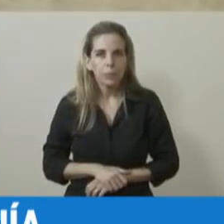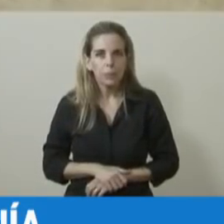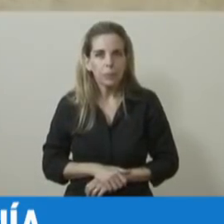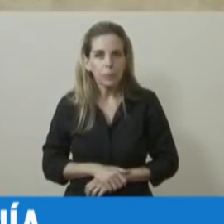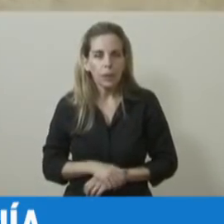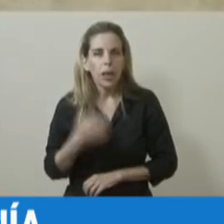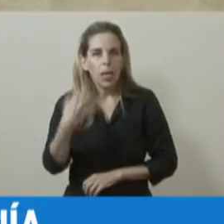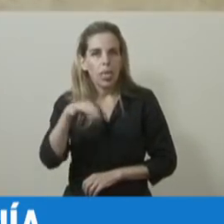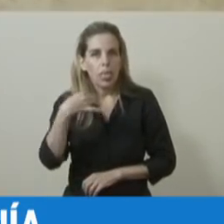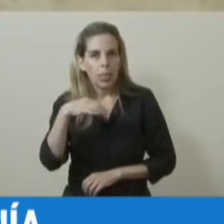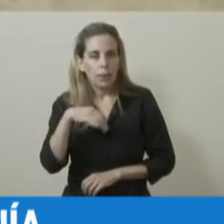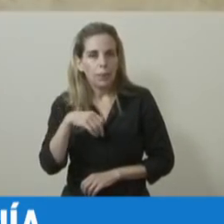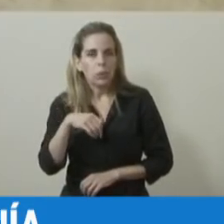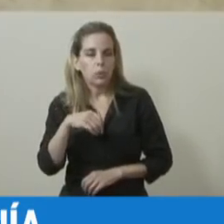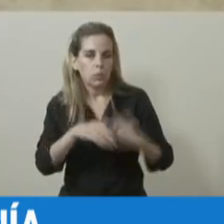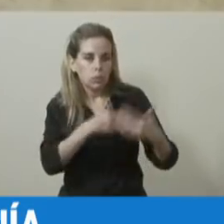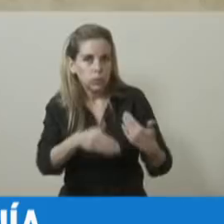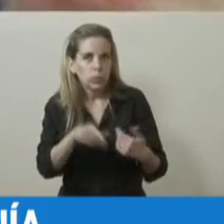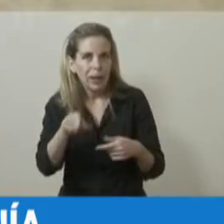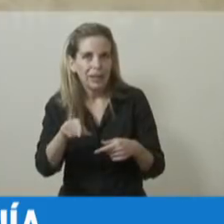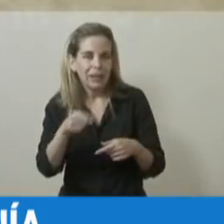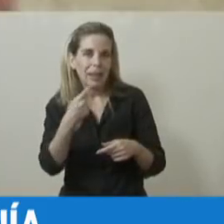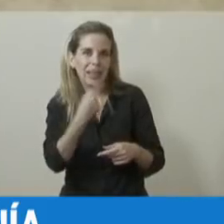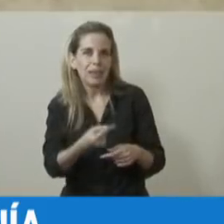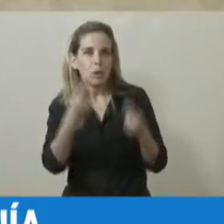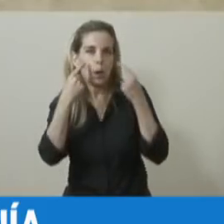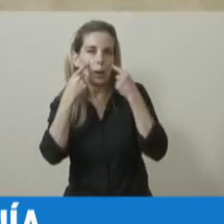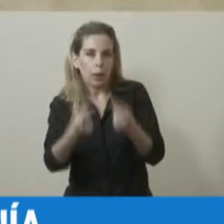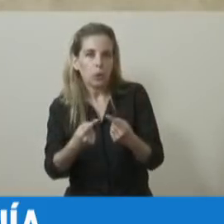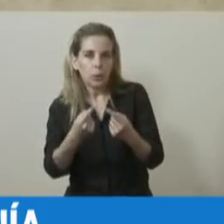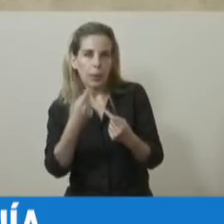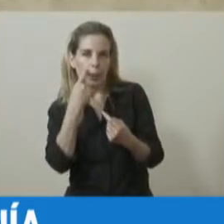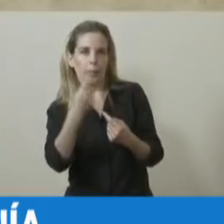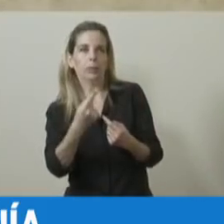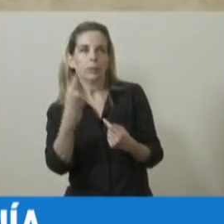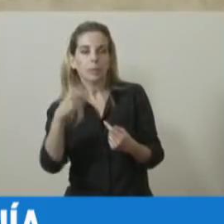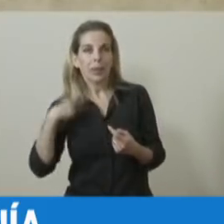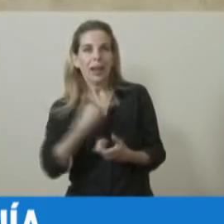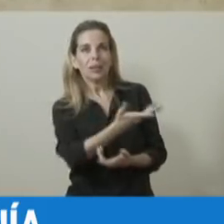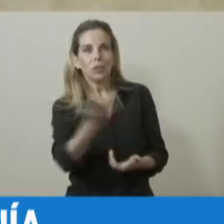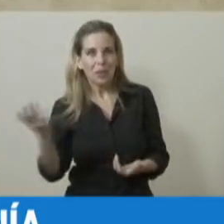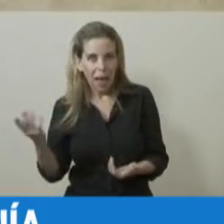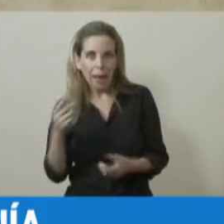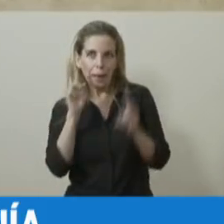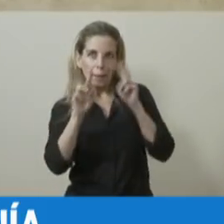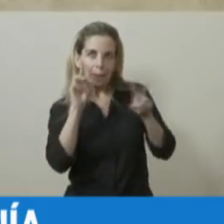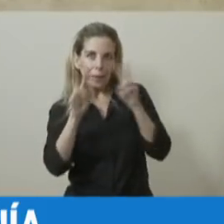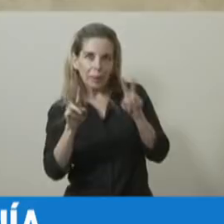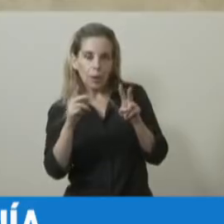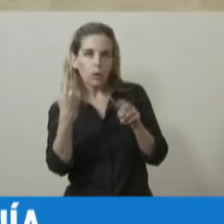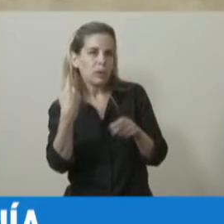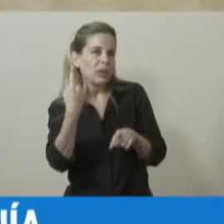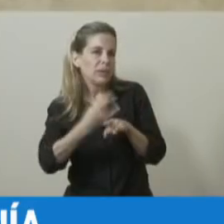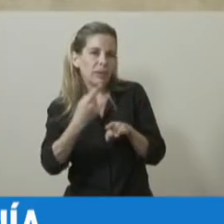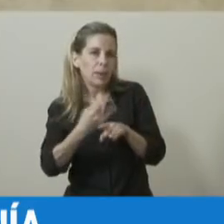Y tenemos que trabajar para que ese reconocimiento social que todos vimos cuando llegaban y cuando se iban de los lugares